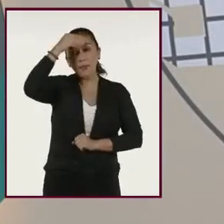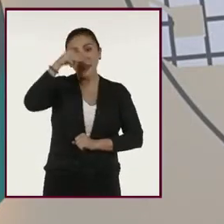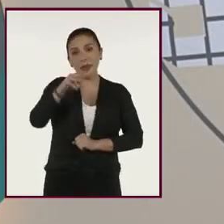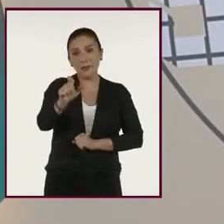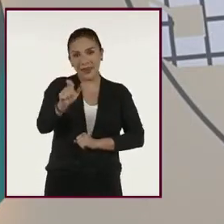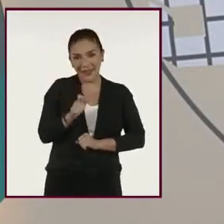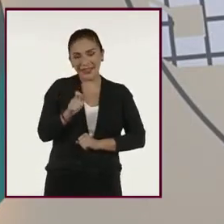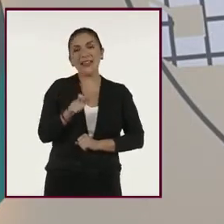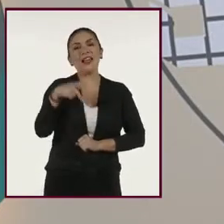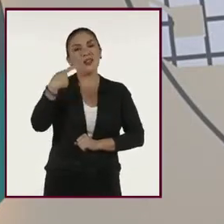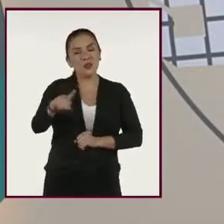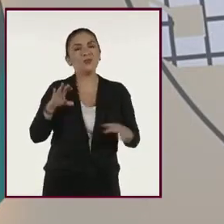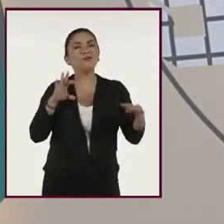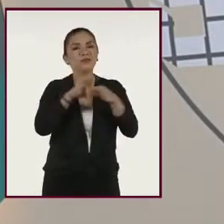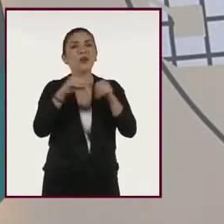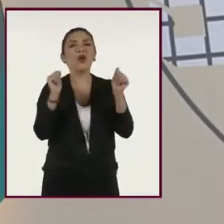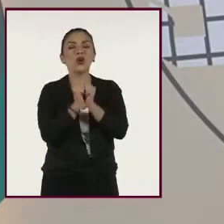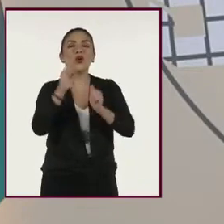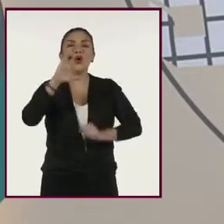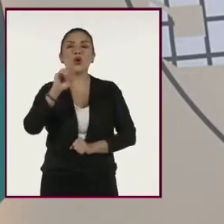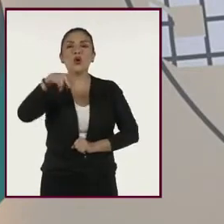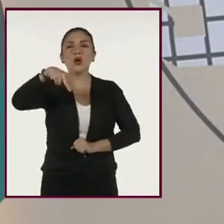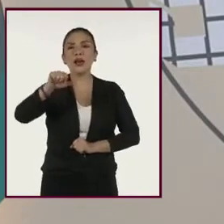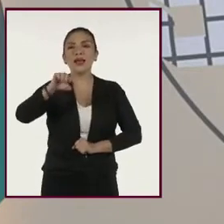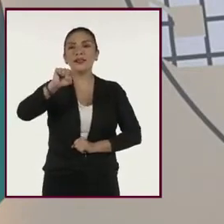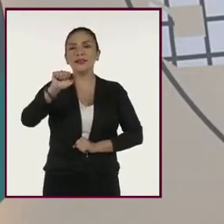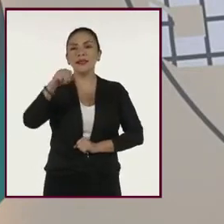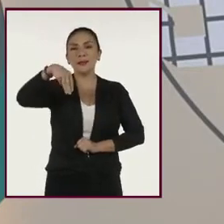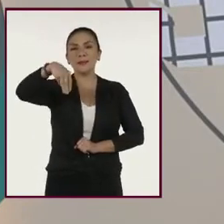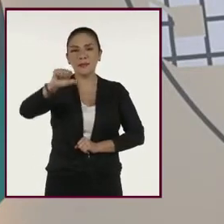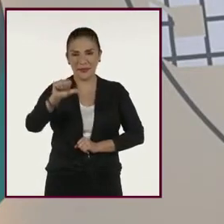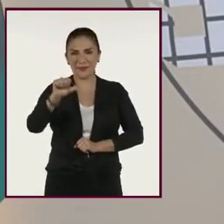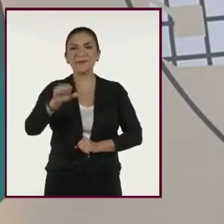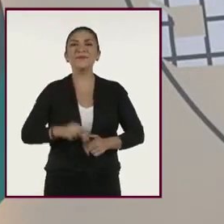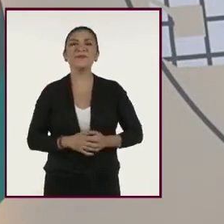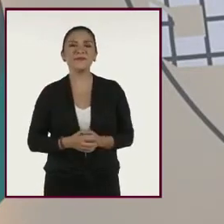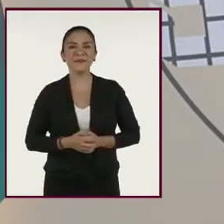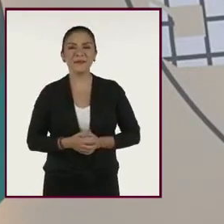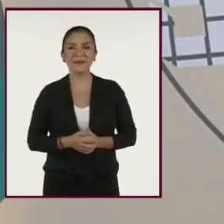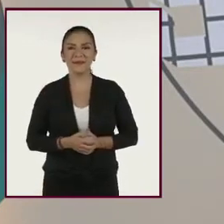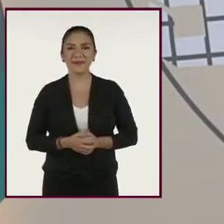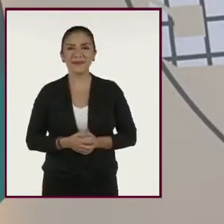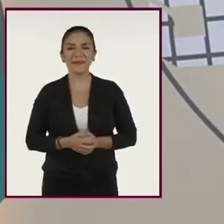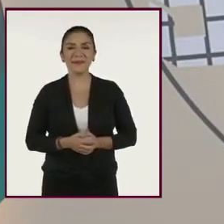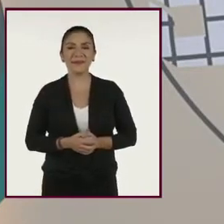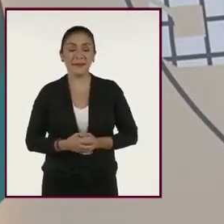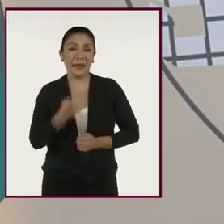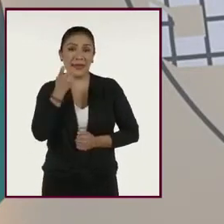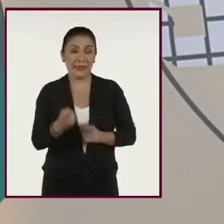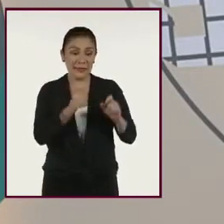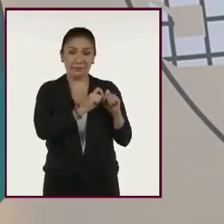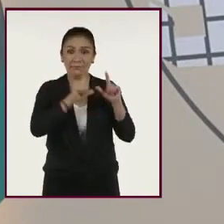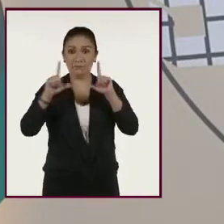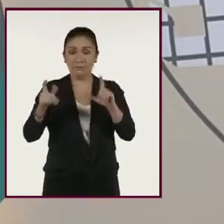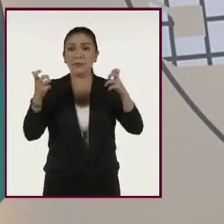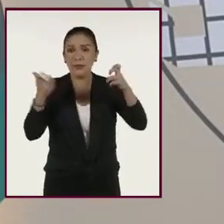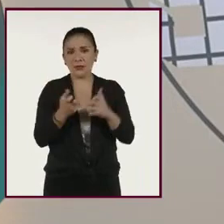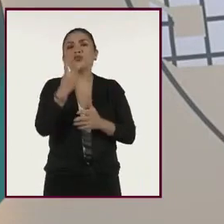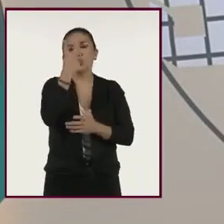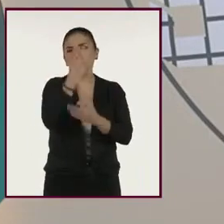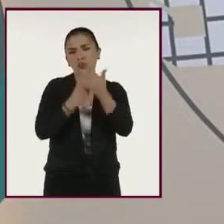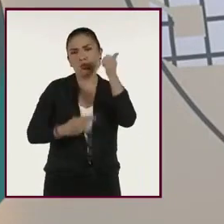Aprende MX en alianza con la Comisión Nacional de Salud Mental y Adicciones, CONASAMA. Esta transmisión se realiza de